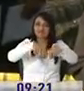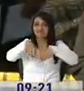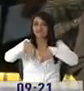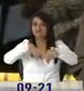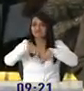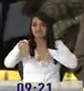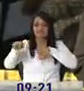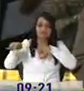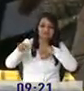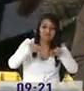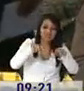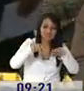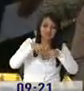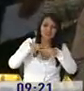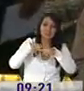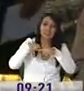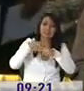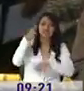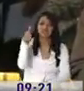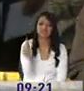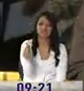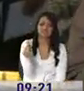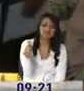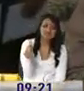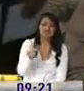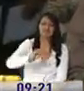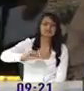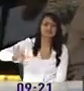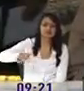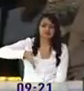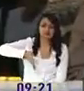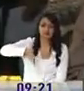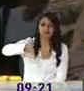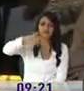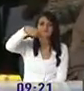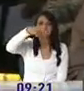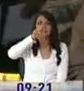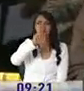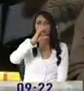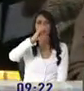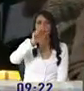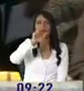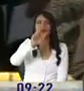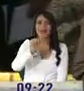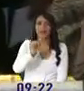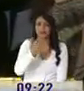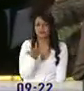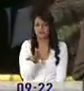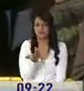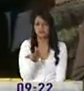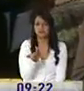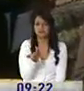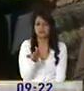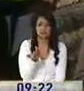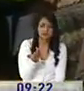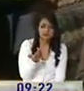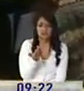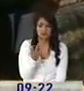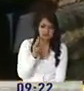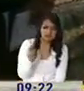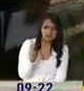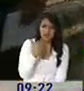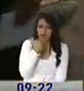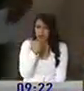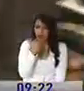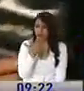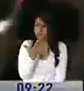observaron un taxi estacionado en la calle pucará inmediatamente por las novedades que presentaba que